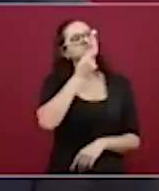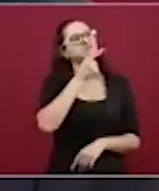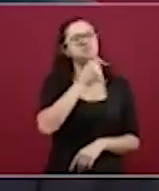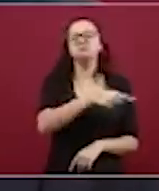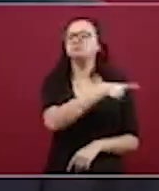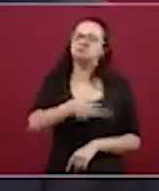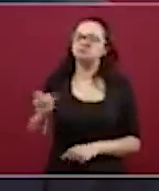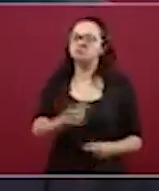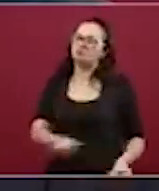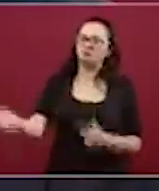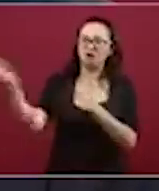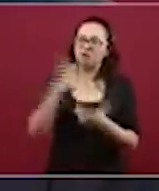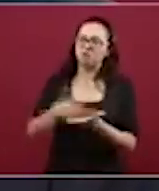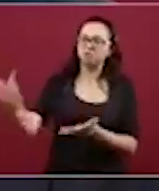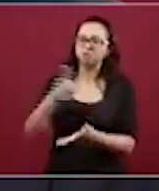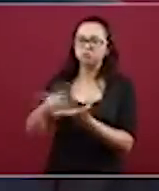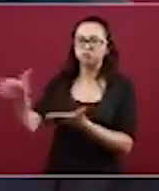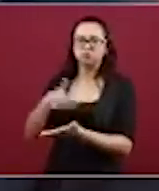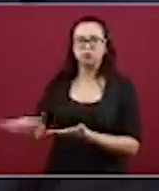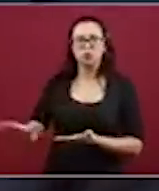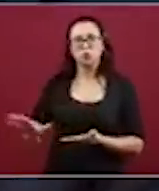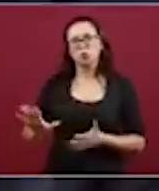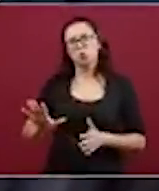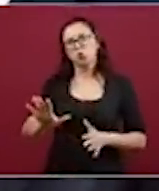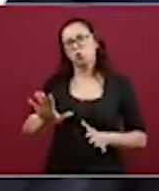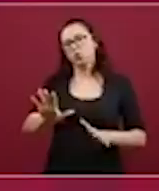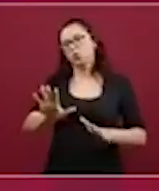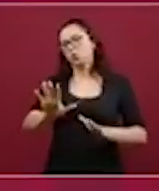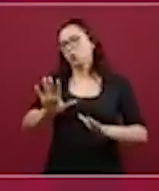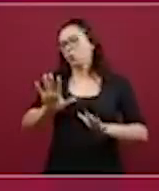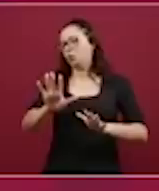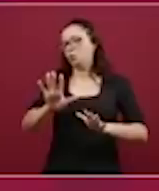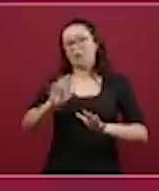fuerza pública, no